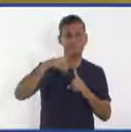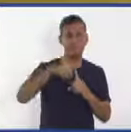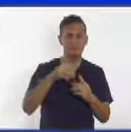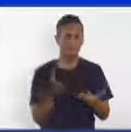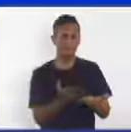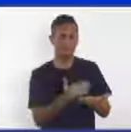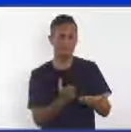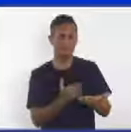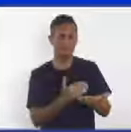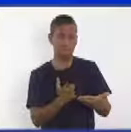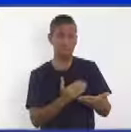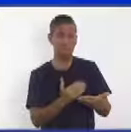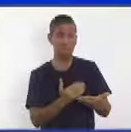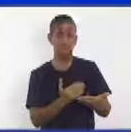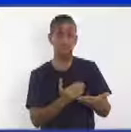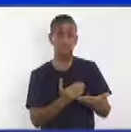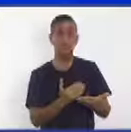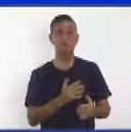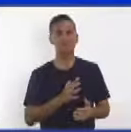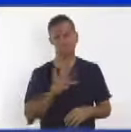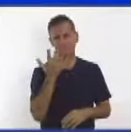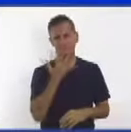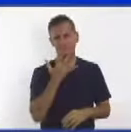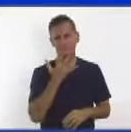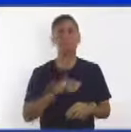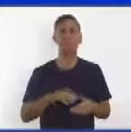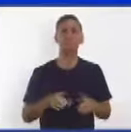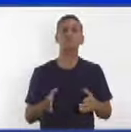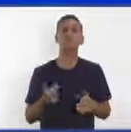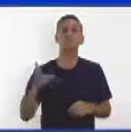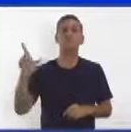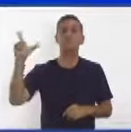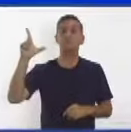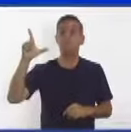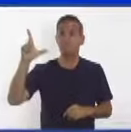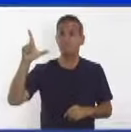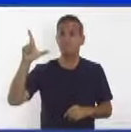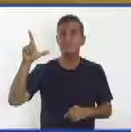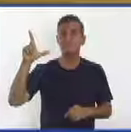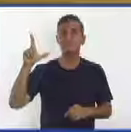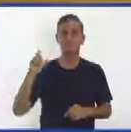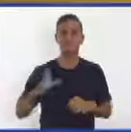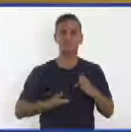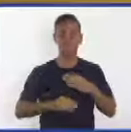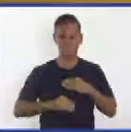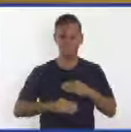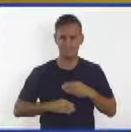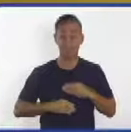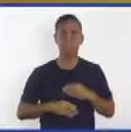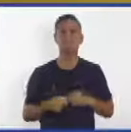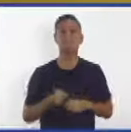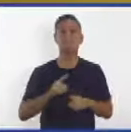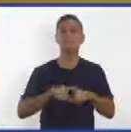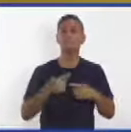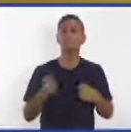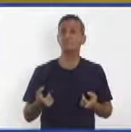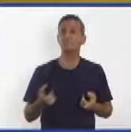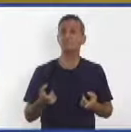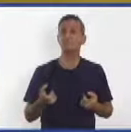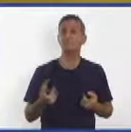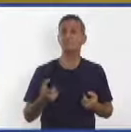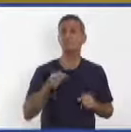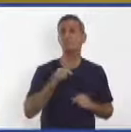uno de español literatura para escuelas pedagógicas porque es en el que nos vamos a apoyar